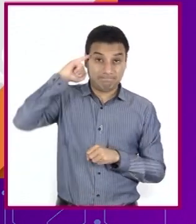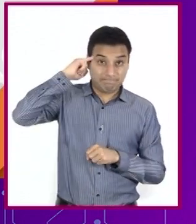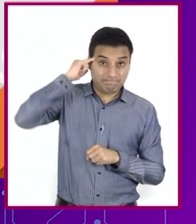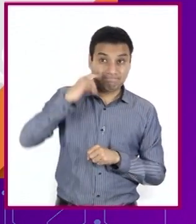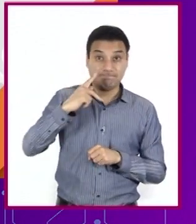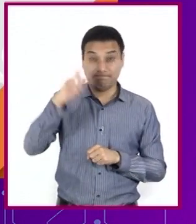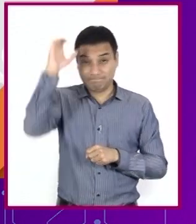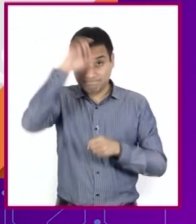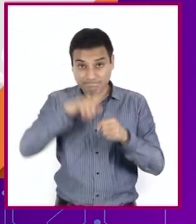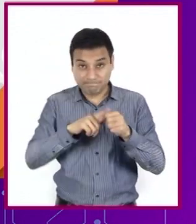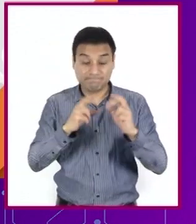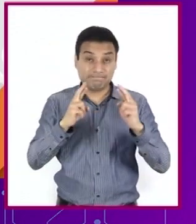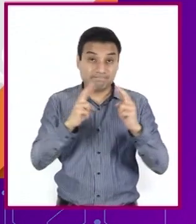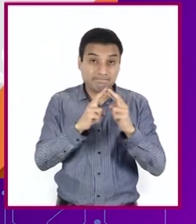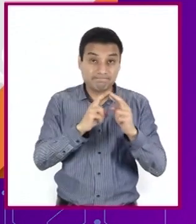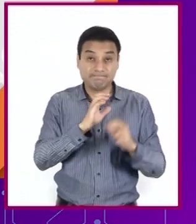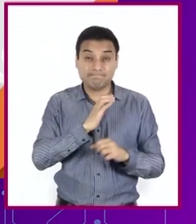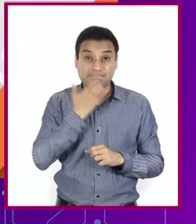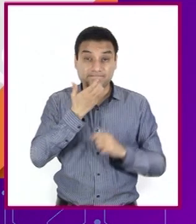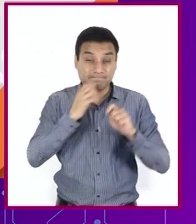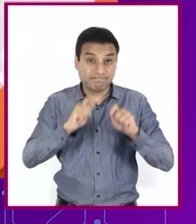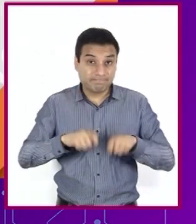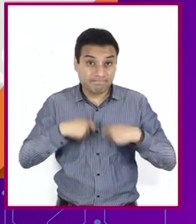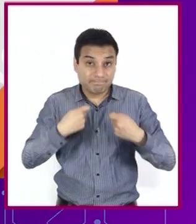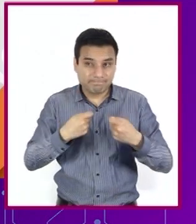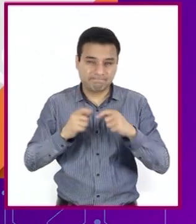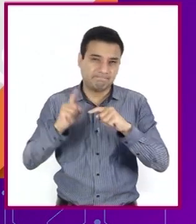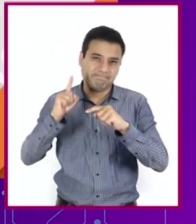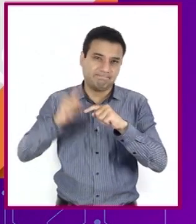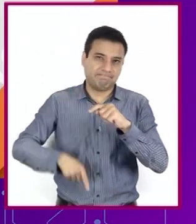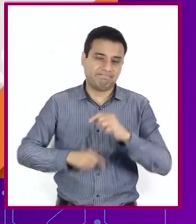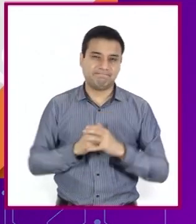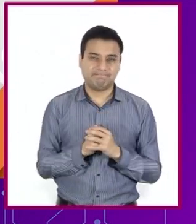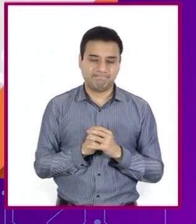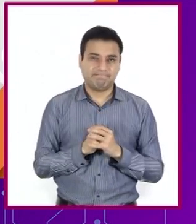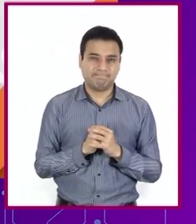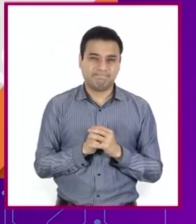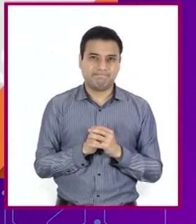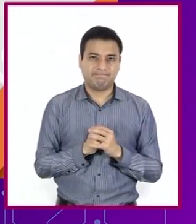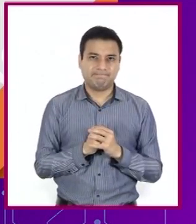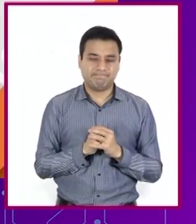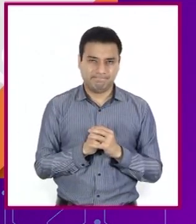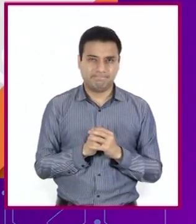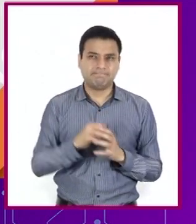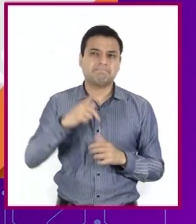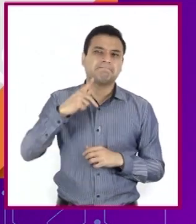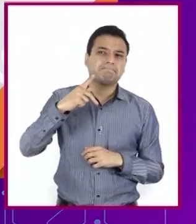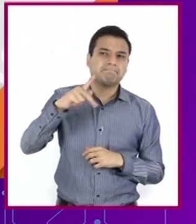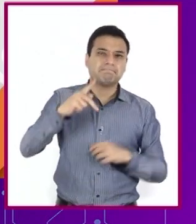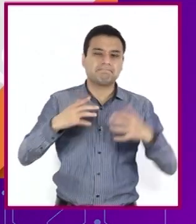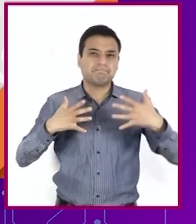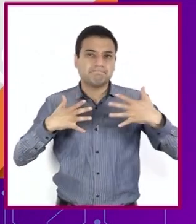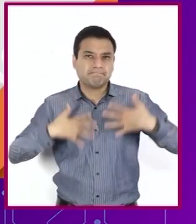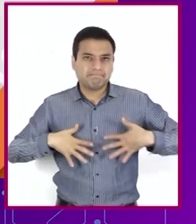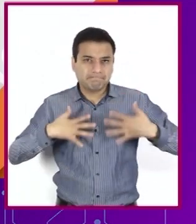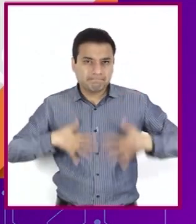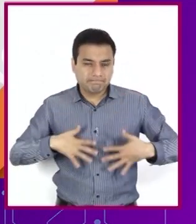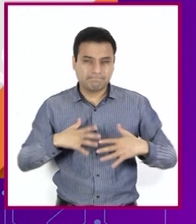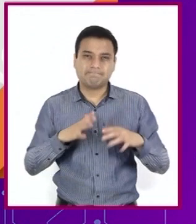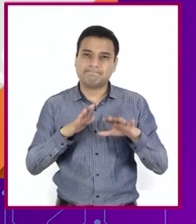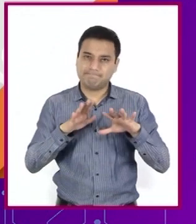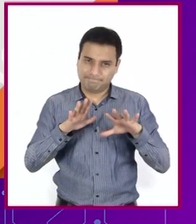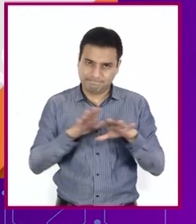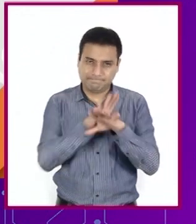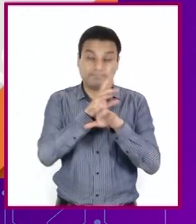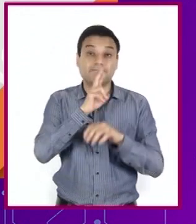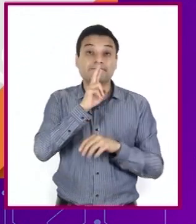creencias, costumbres y tradiciones. Se cambiaron algunas formas de vestir a imitación de las